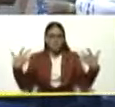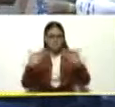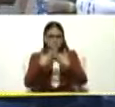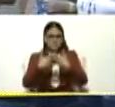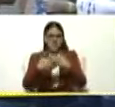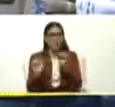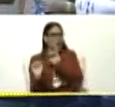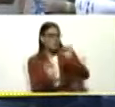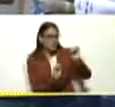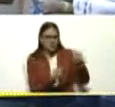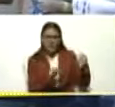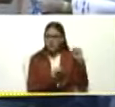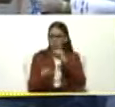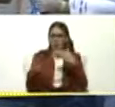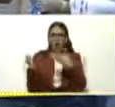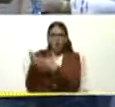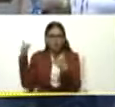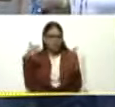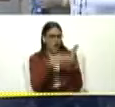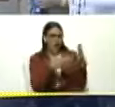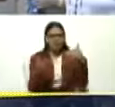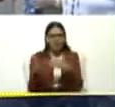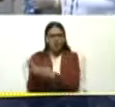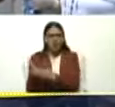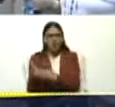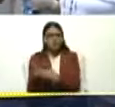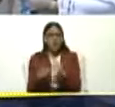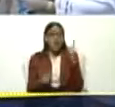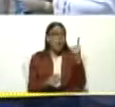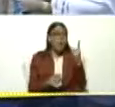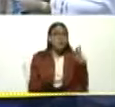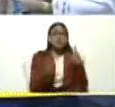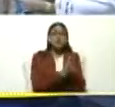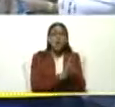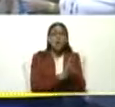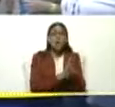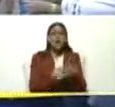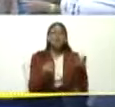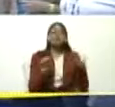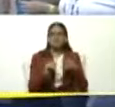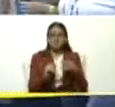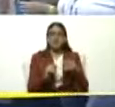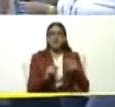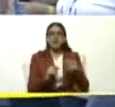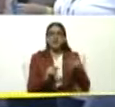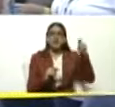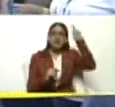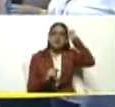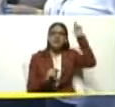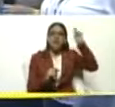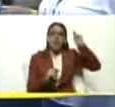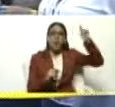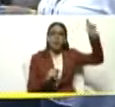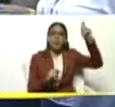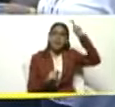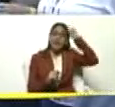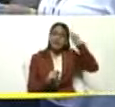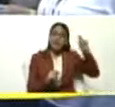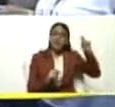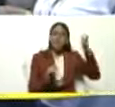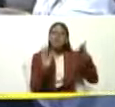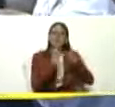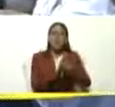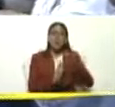rechaza a la otra. A una la llaman la teoría de la religión y a otra... la de la